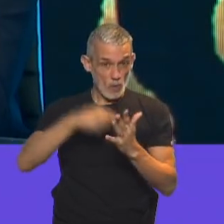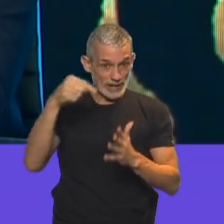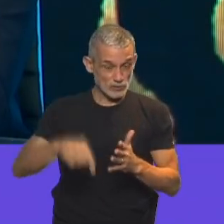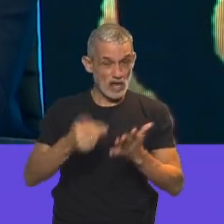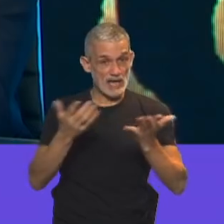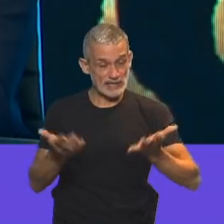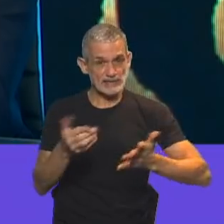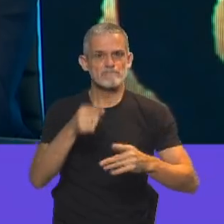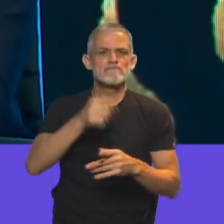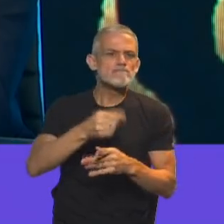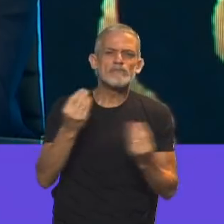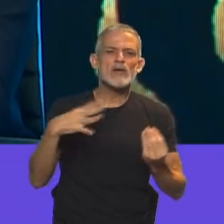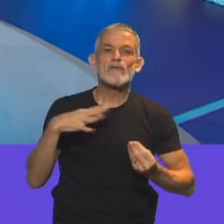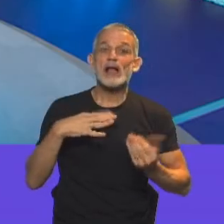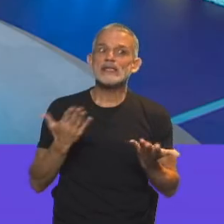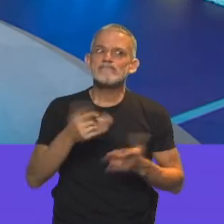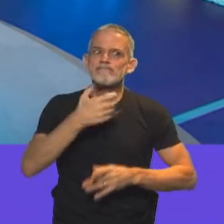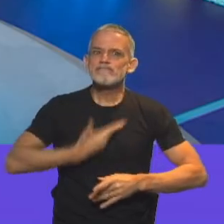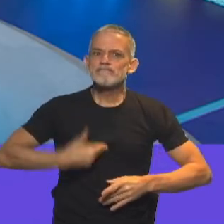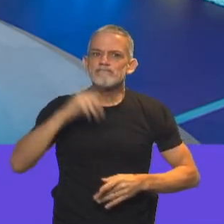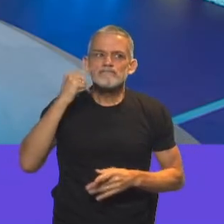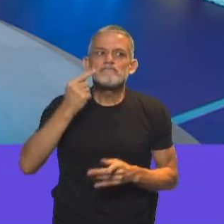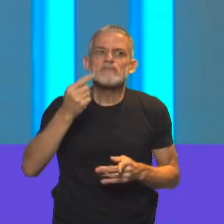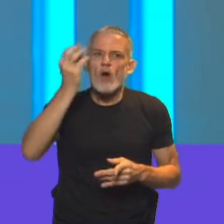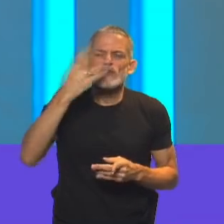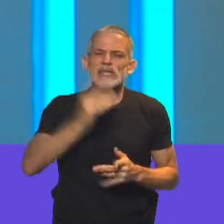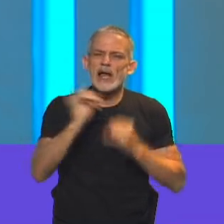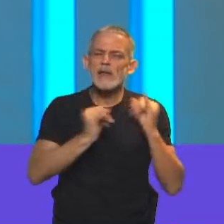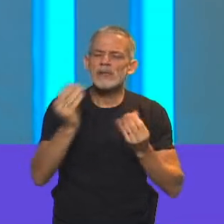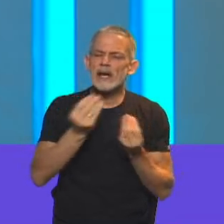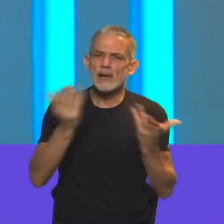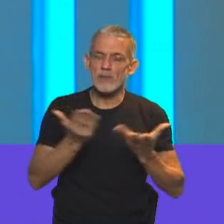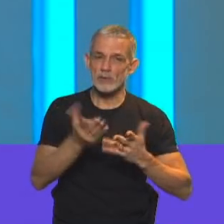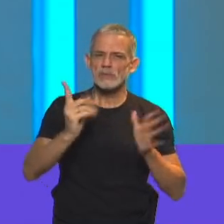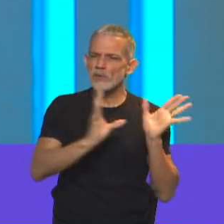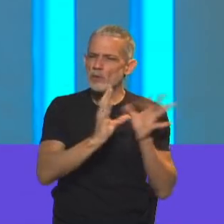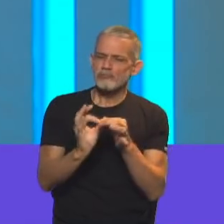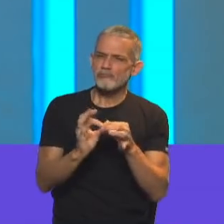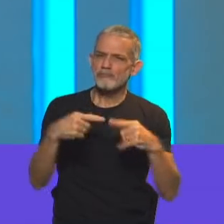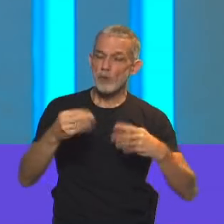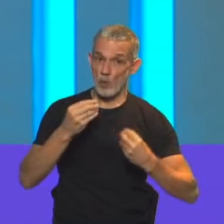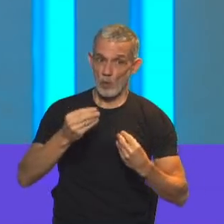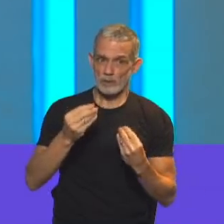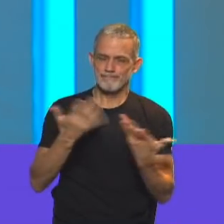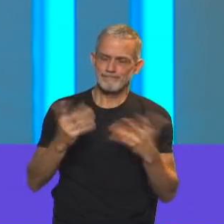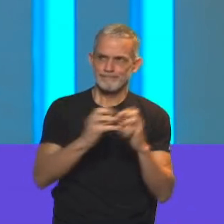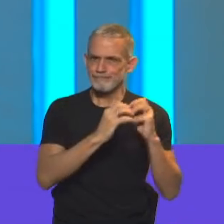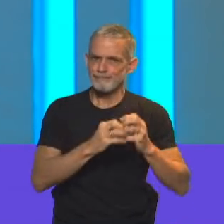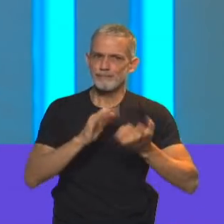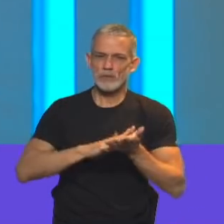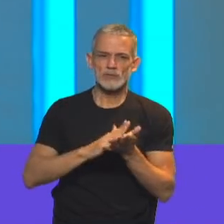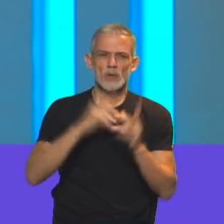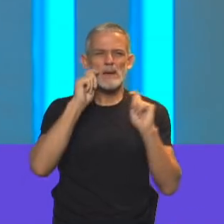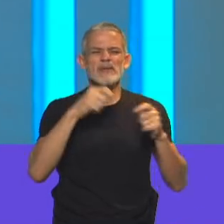como decía pero lo que falta es la explicación oficial si tengamos en cuenta que esto viene vinculado a la polémica que hubo en torno a las